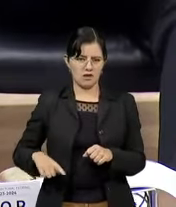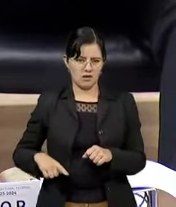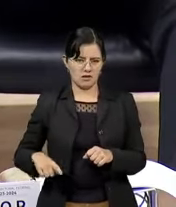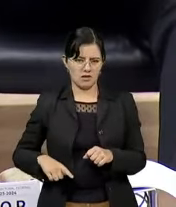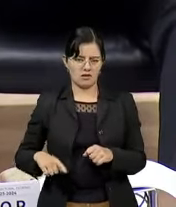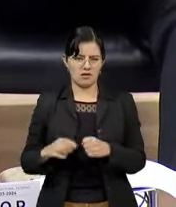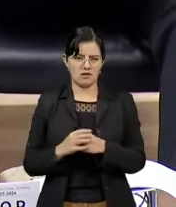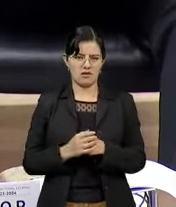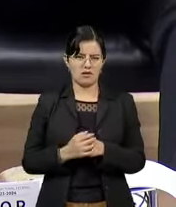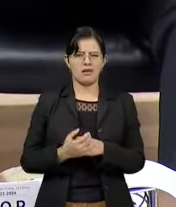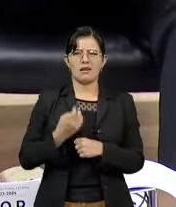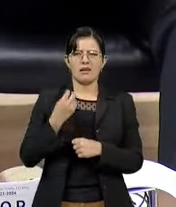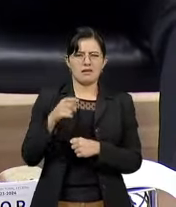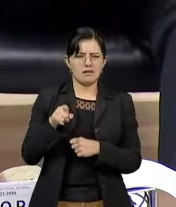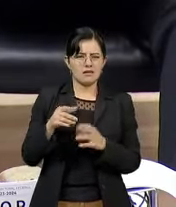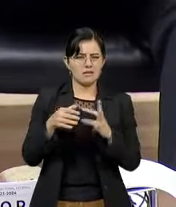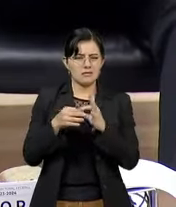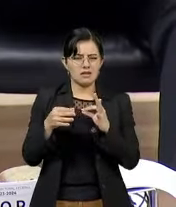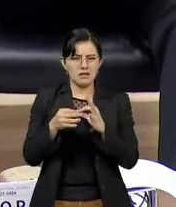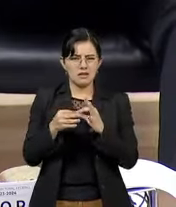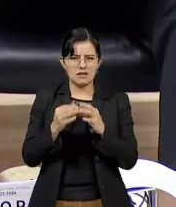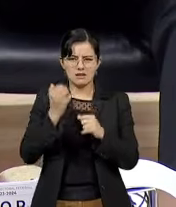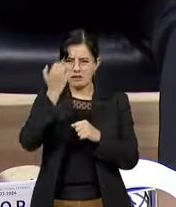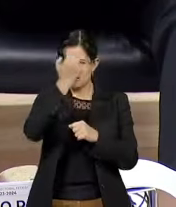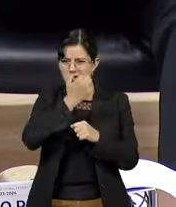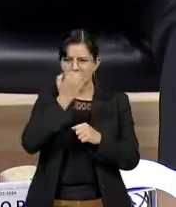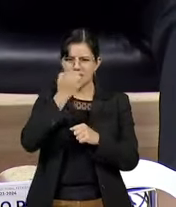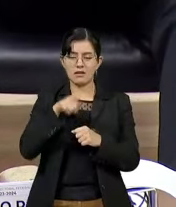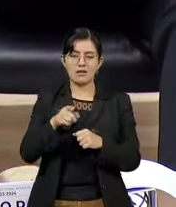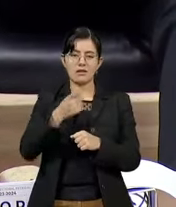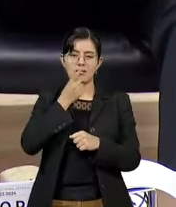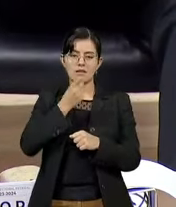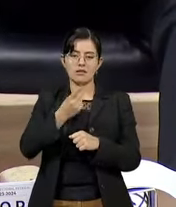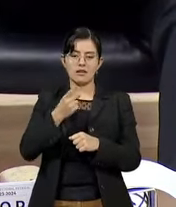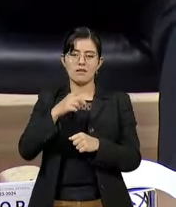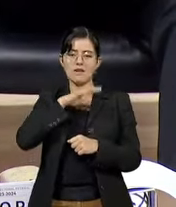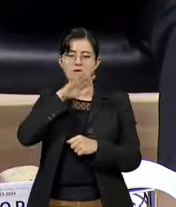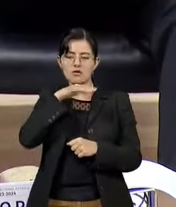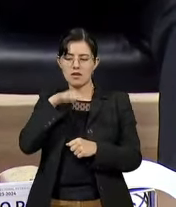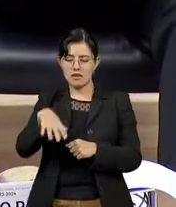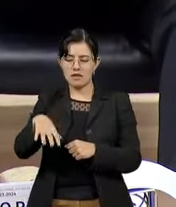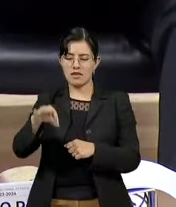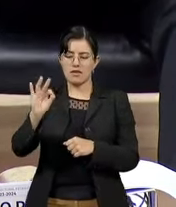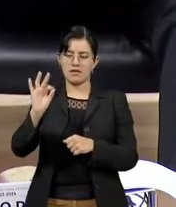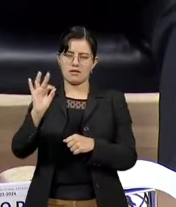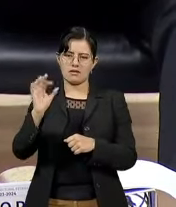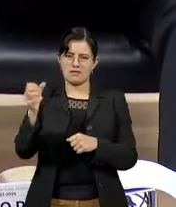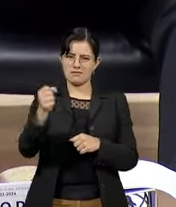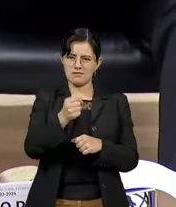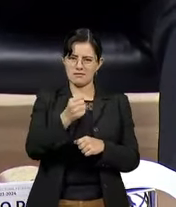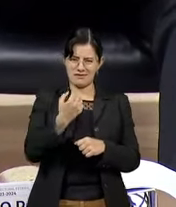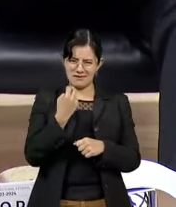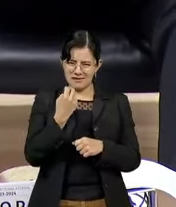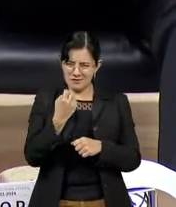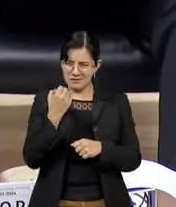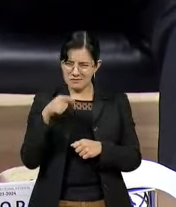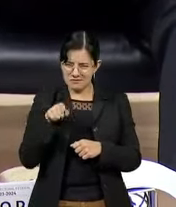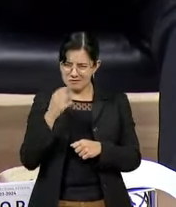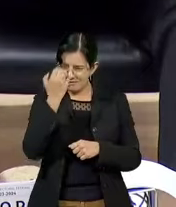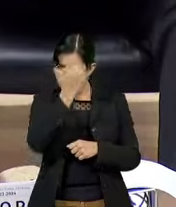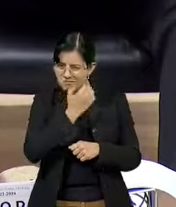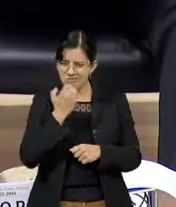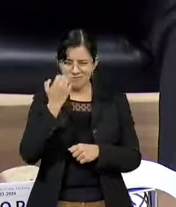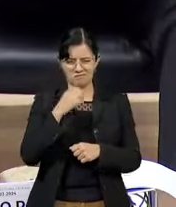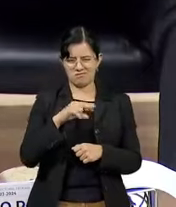sacó de la basura eso no es una crítica es una majadería absoluta una imprudencia evidente de quien va a